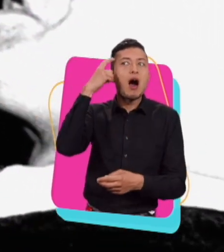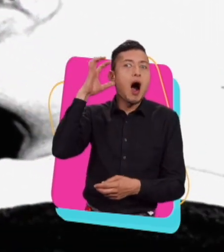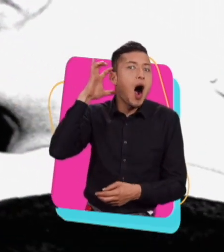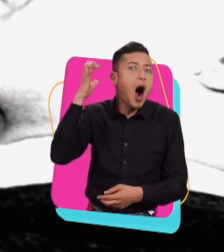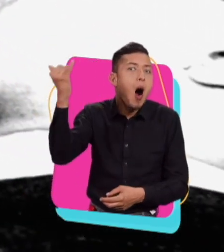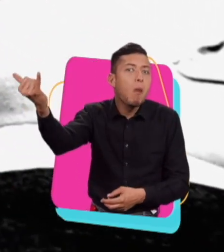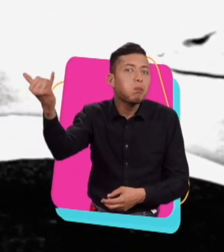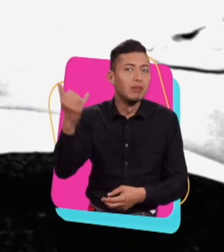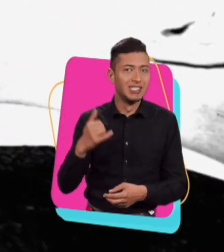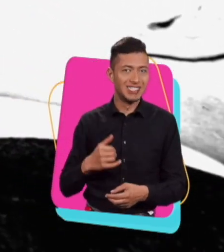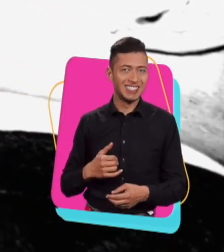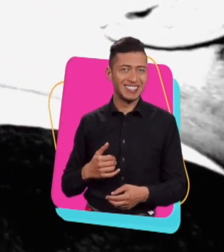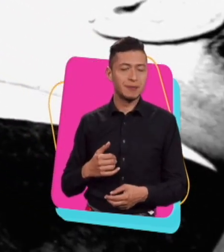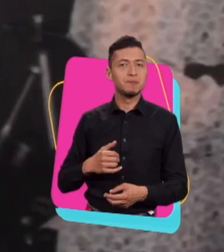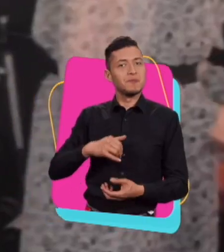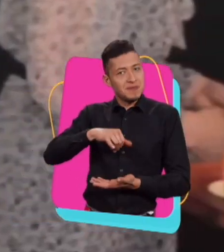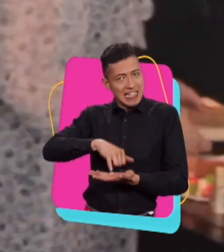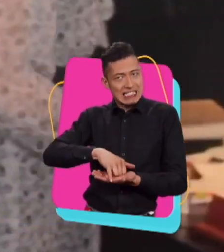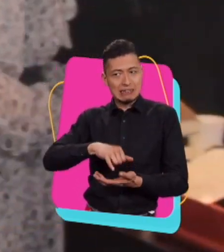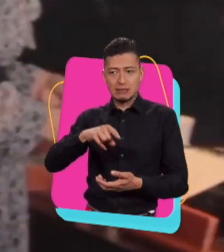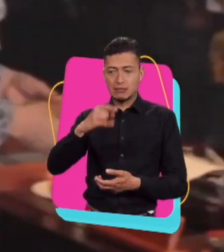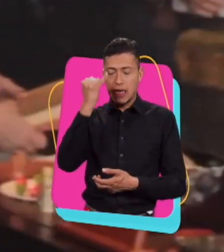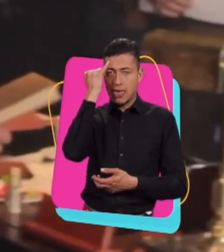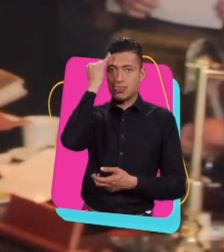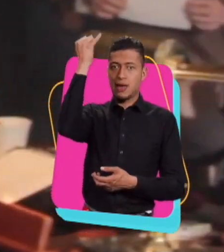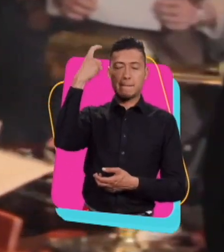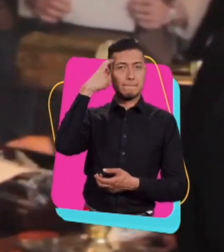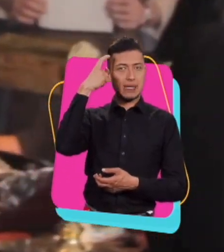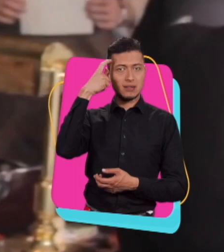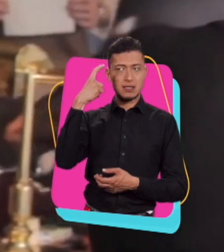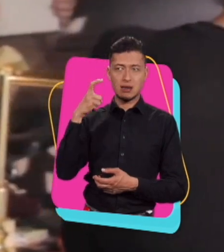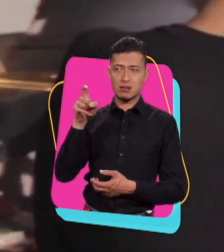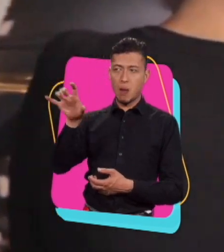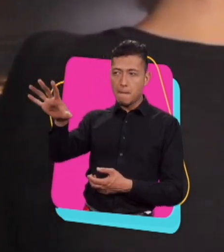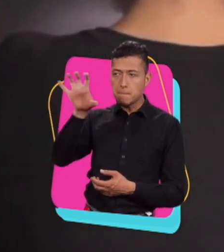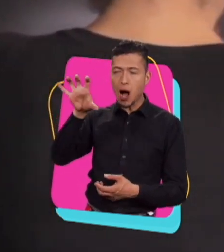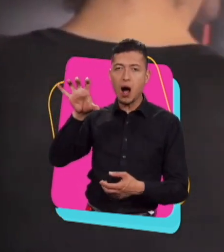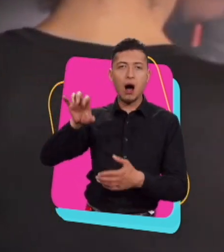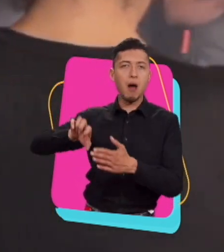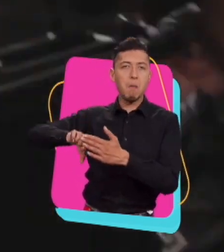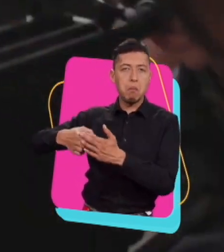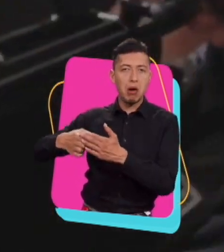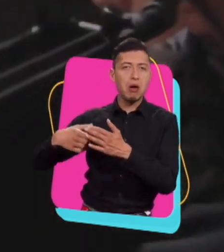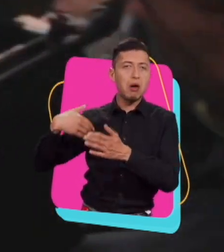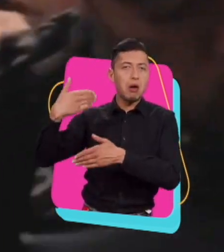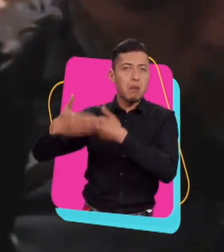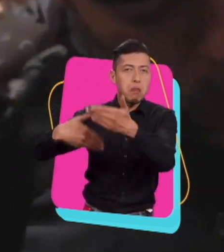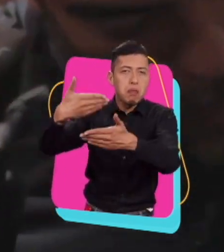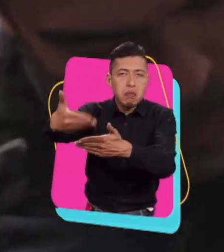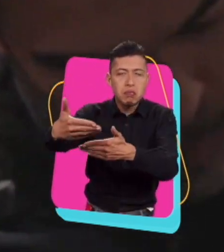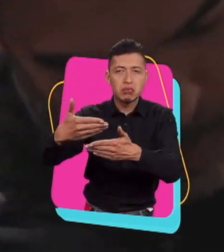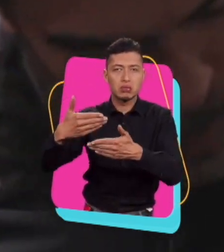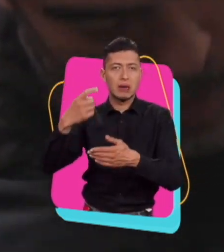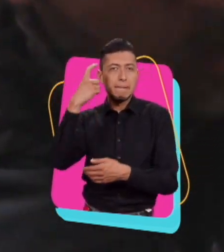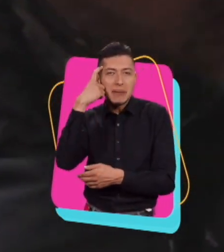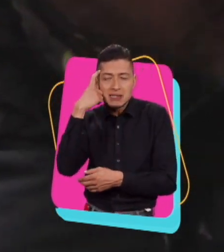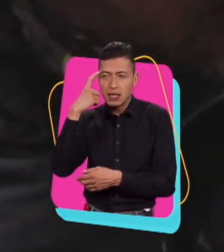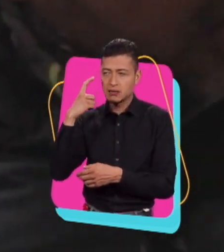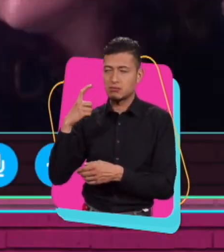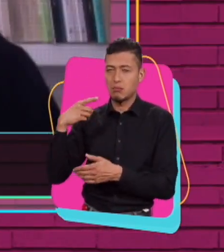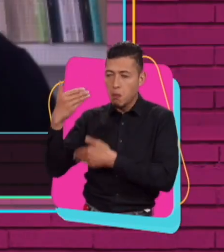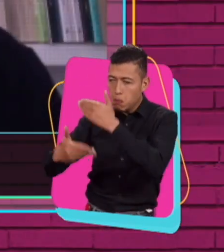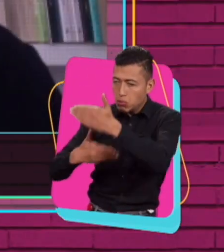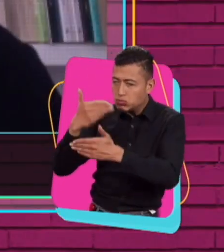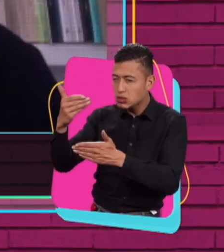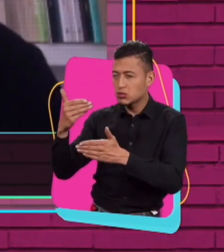o la creencia de que sí. Entonces pues no tiene esa idea de la imagen como una imagen